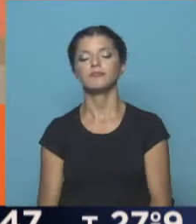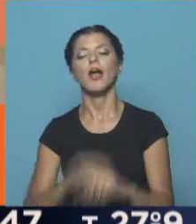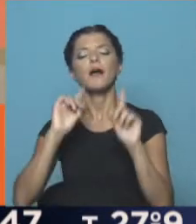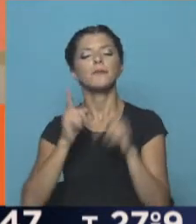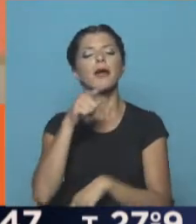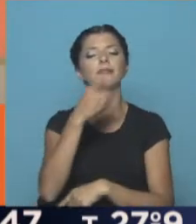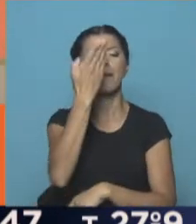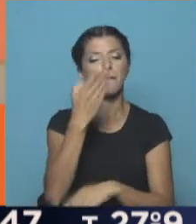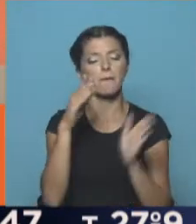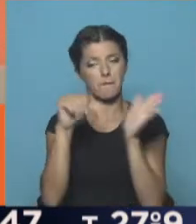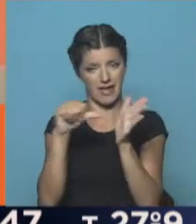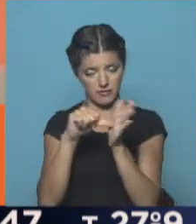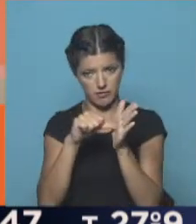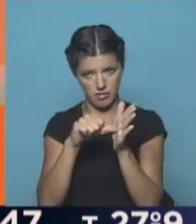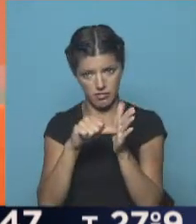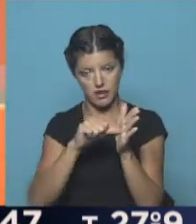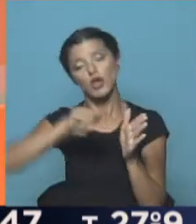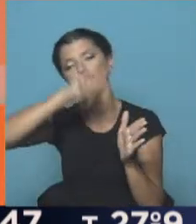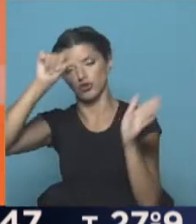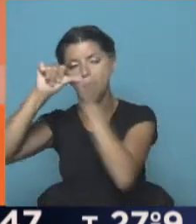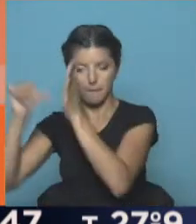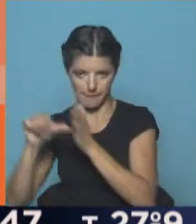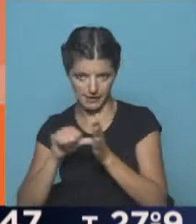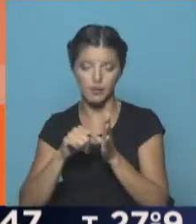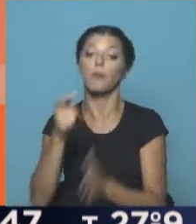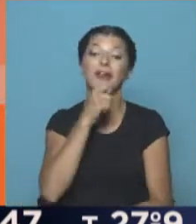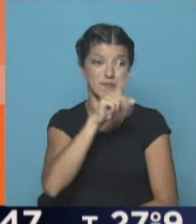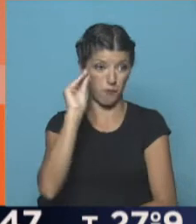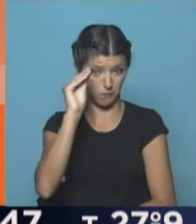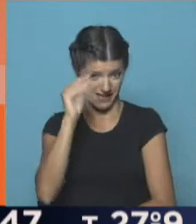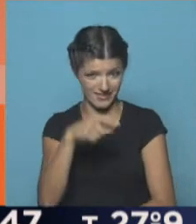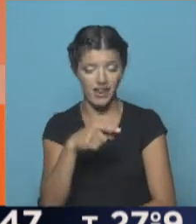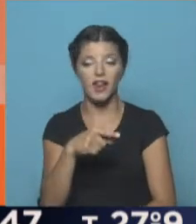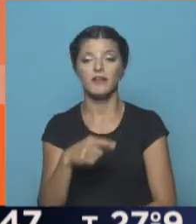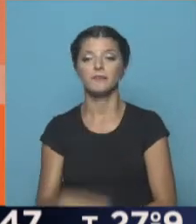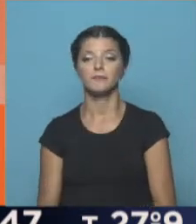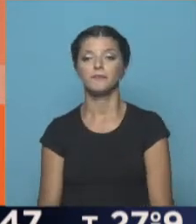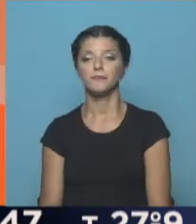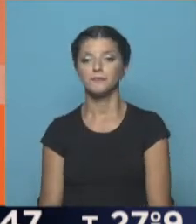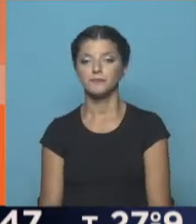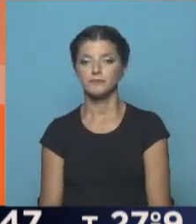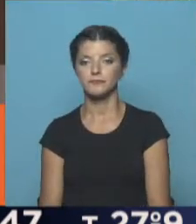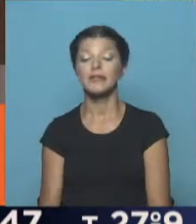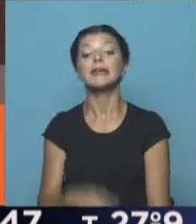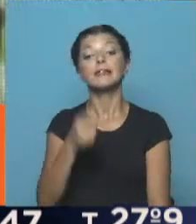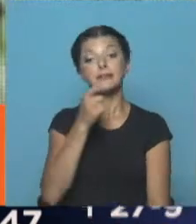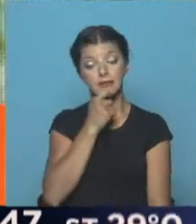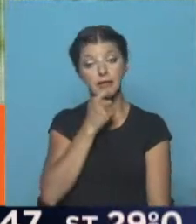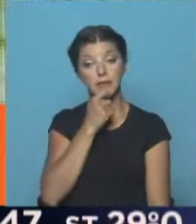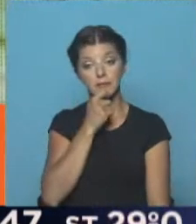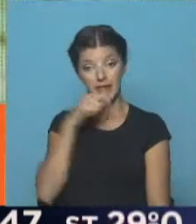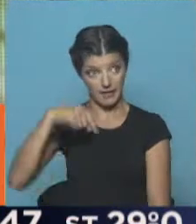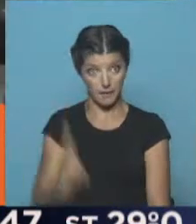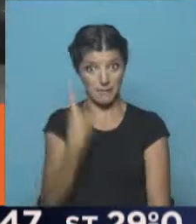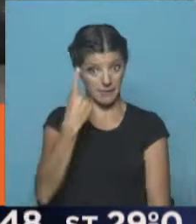con el resto de los países inclusive con brasil como decías es que si en estos países las manifestaciones esta es la